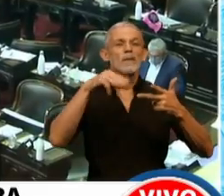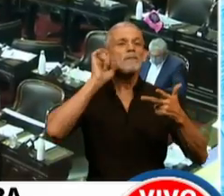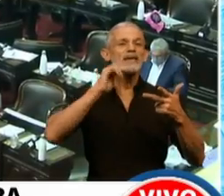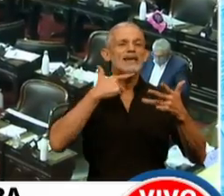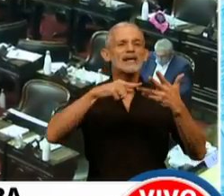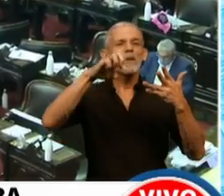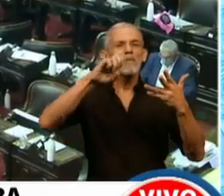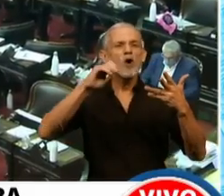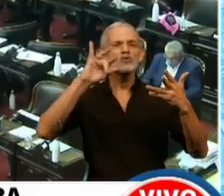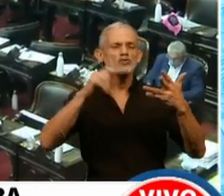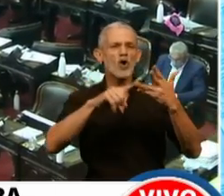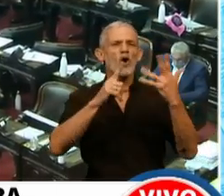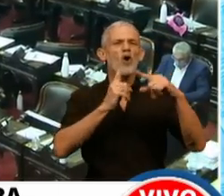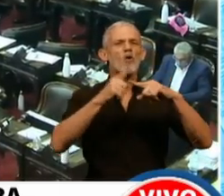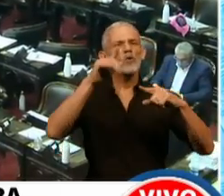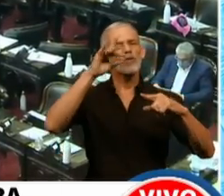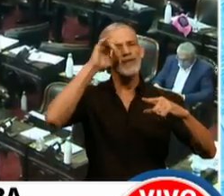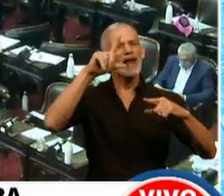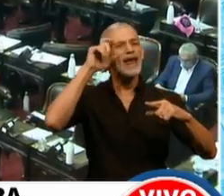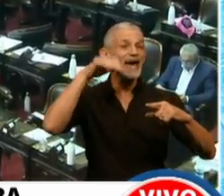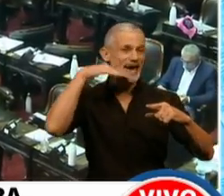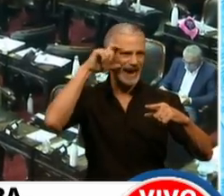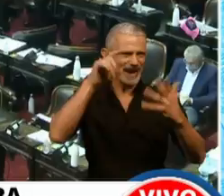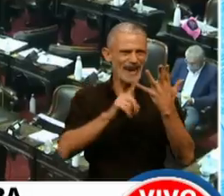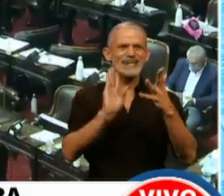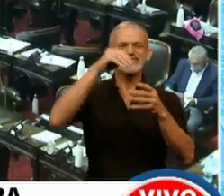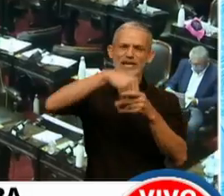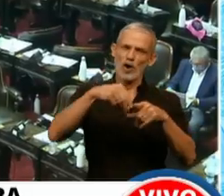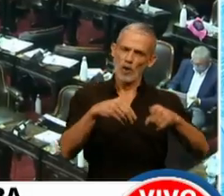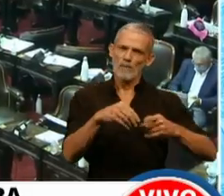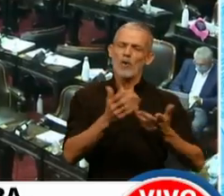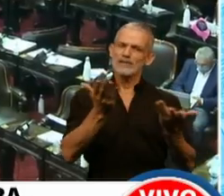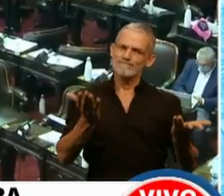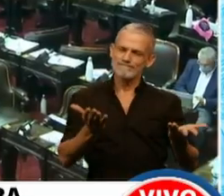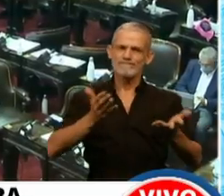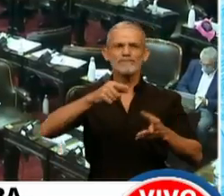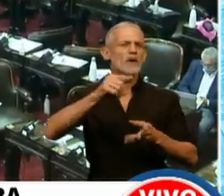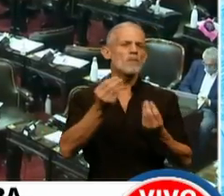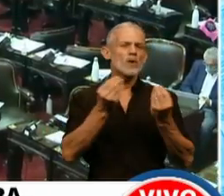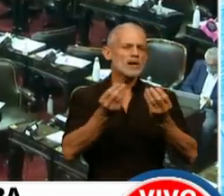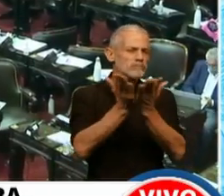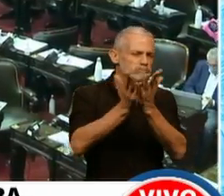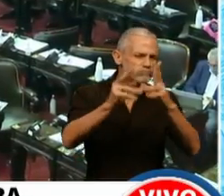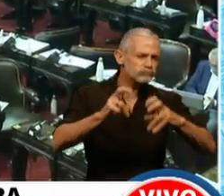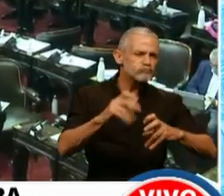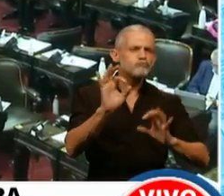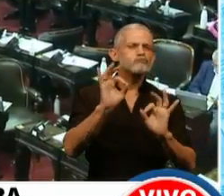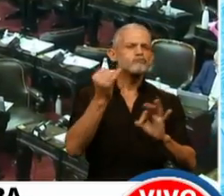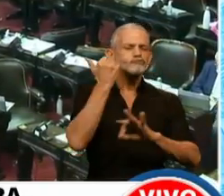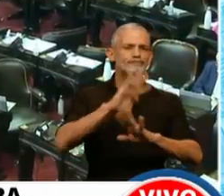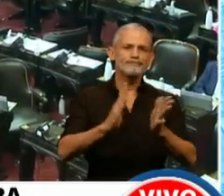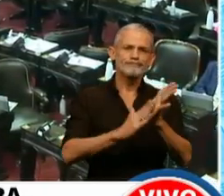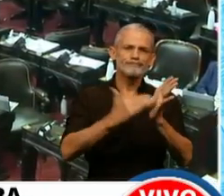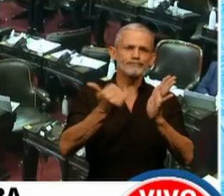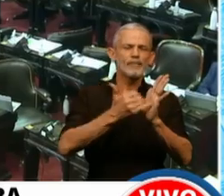8 cruz del eje al presente proyecto basado principalmente en los estudios científicos que nos aporta